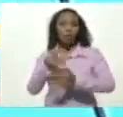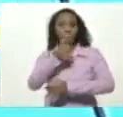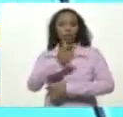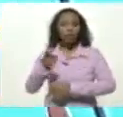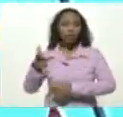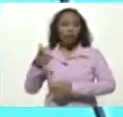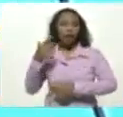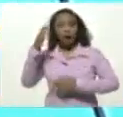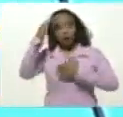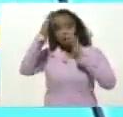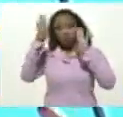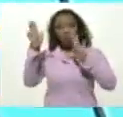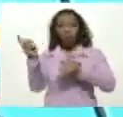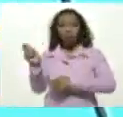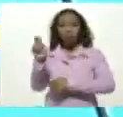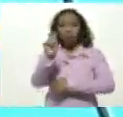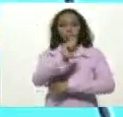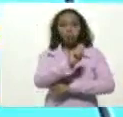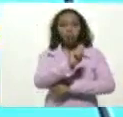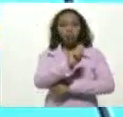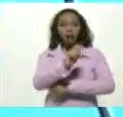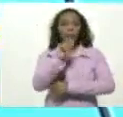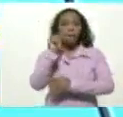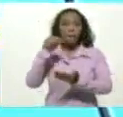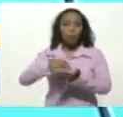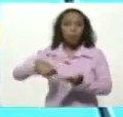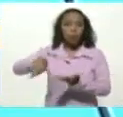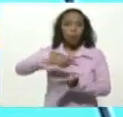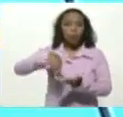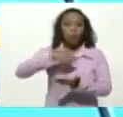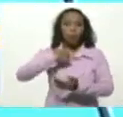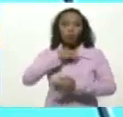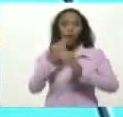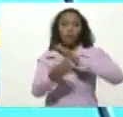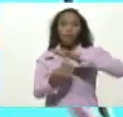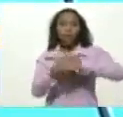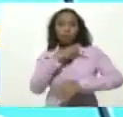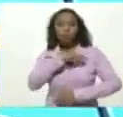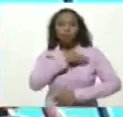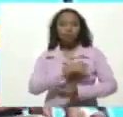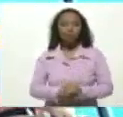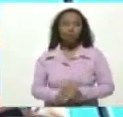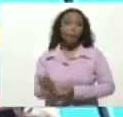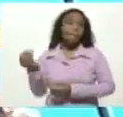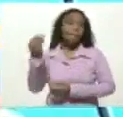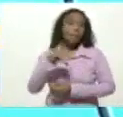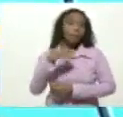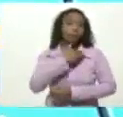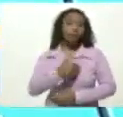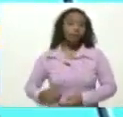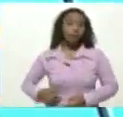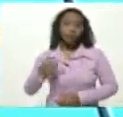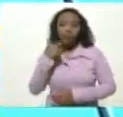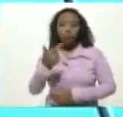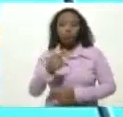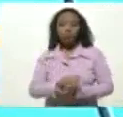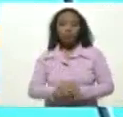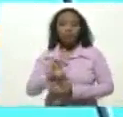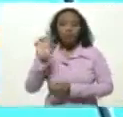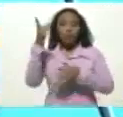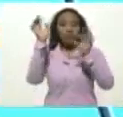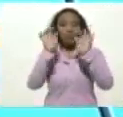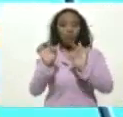son atendidas mensualmente en el punto y círculo de nuestras bases de misiones. Además, presidente, decirle que el tercer